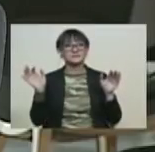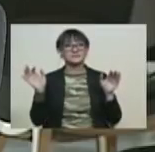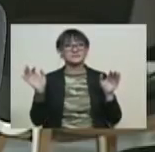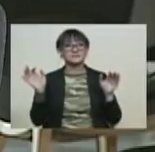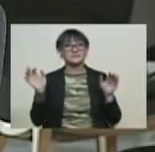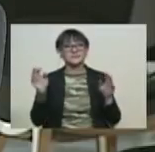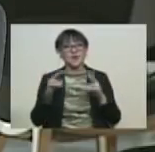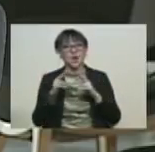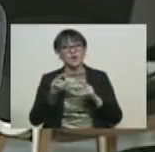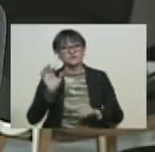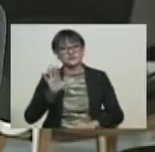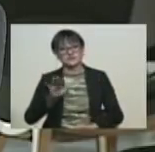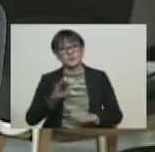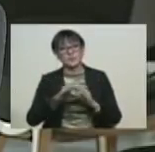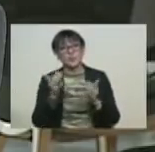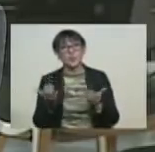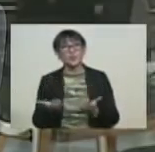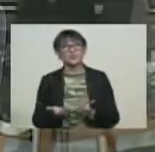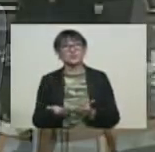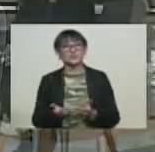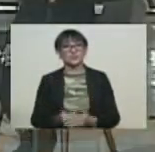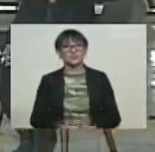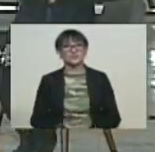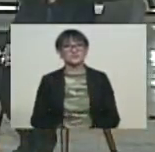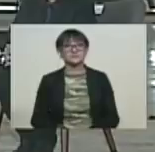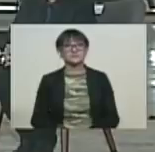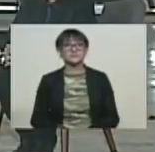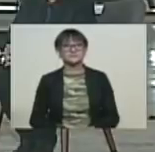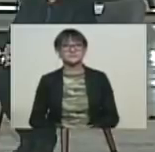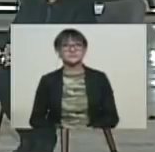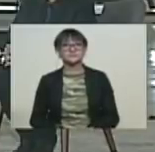pero es conocido así en el mundo. El Churumeru.